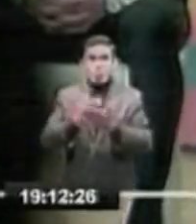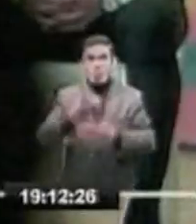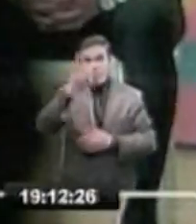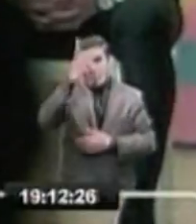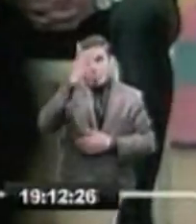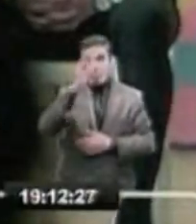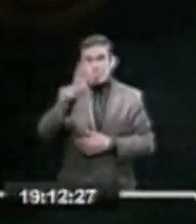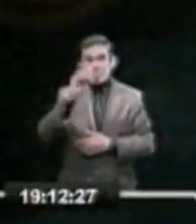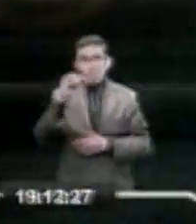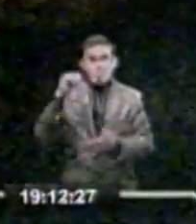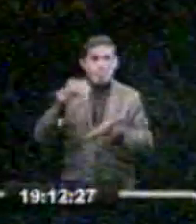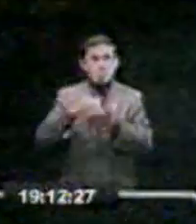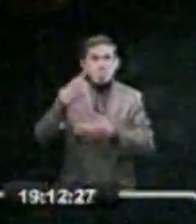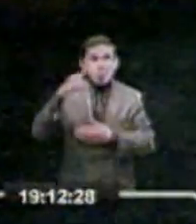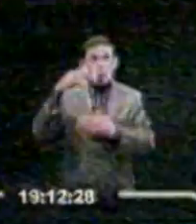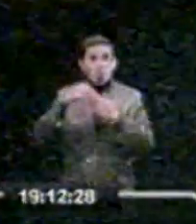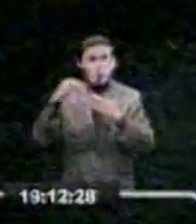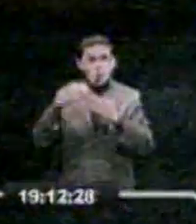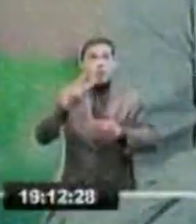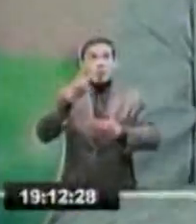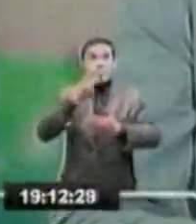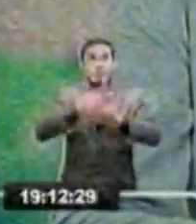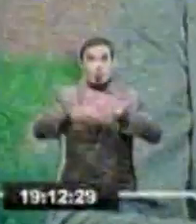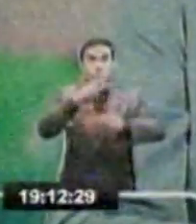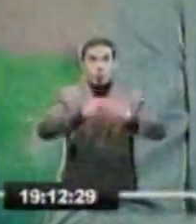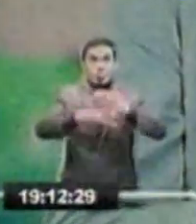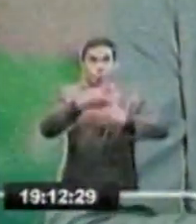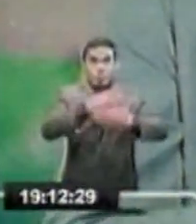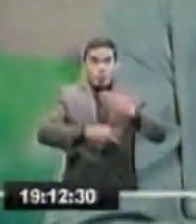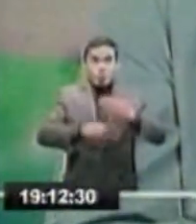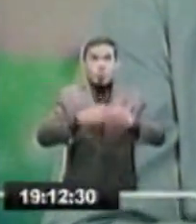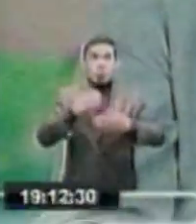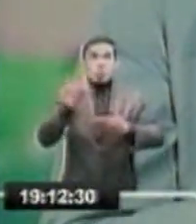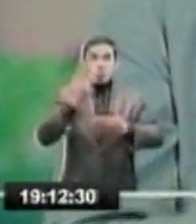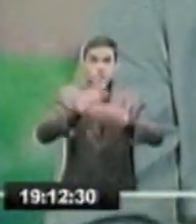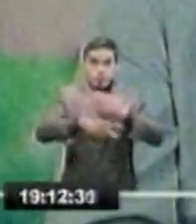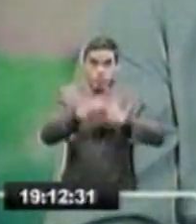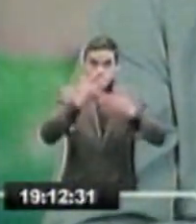de agosto, que incluyó también la eliminación del subsidio a la gasolina super,